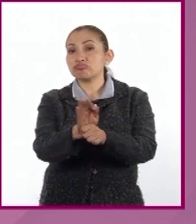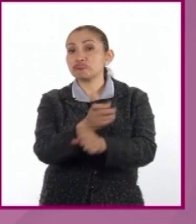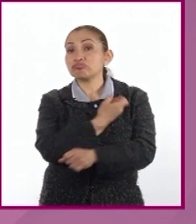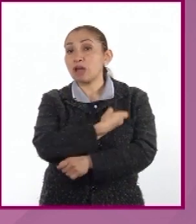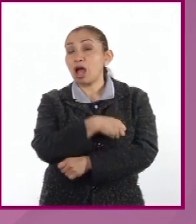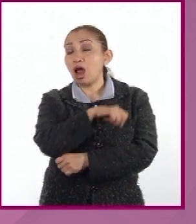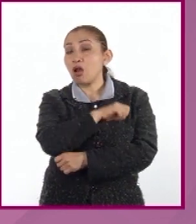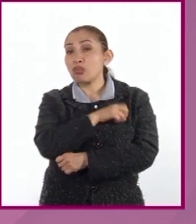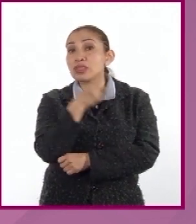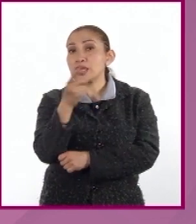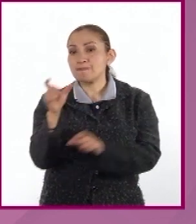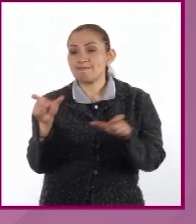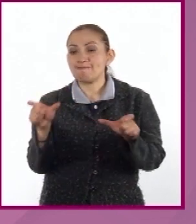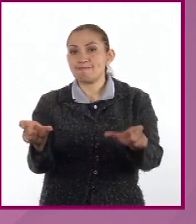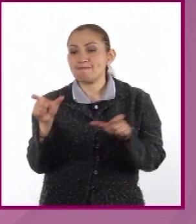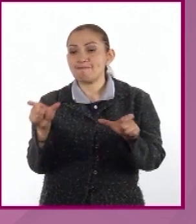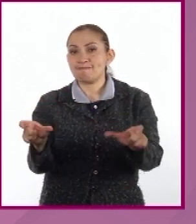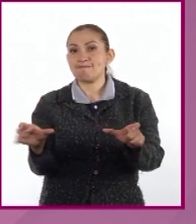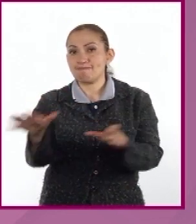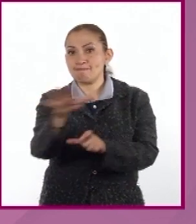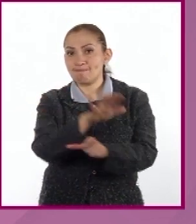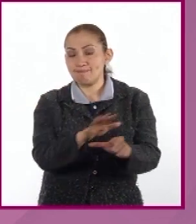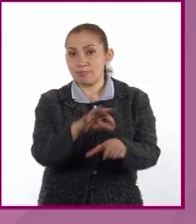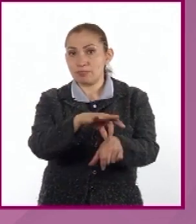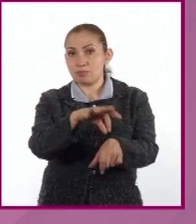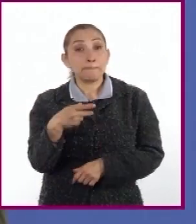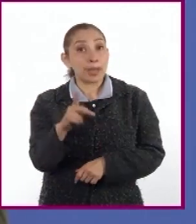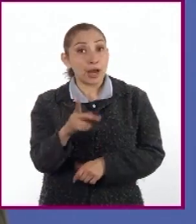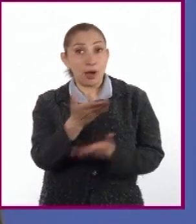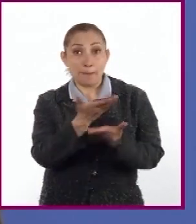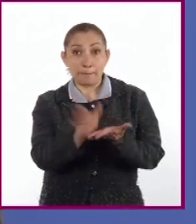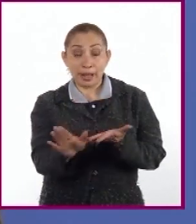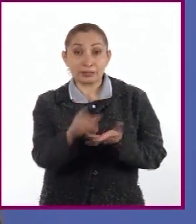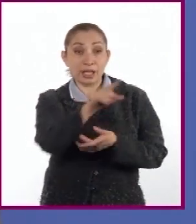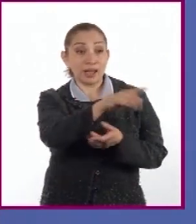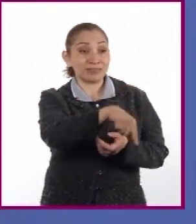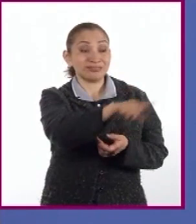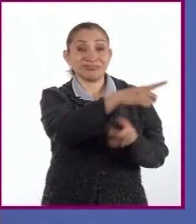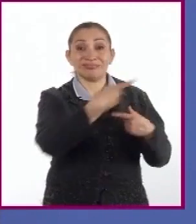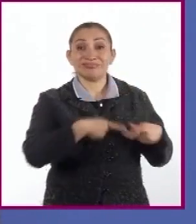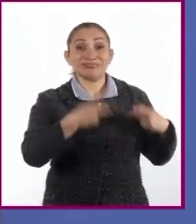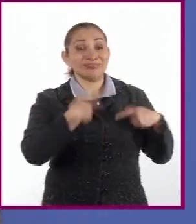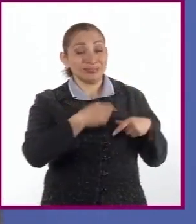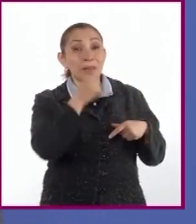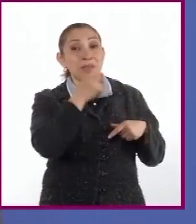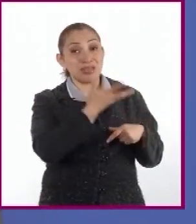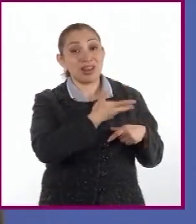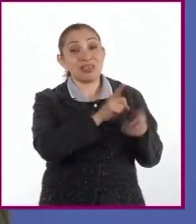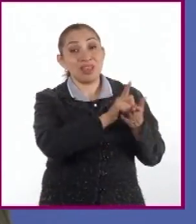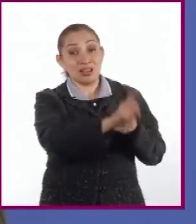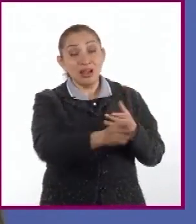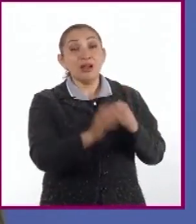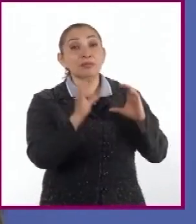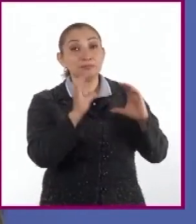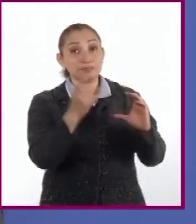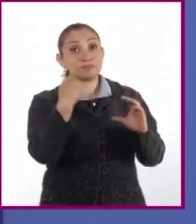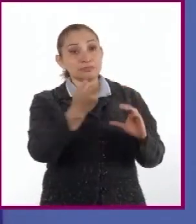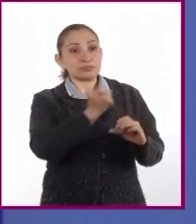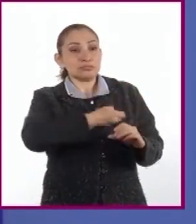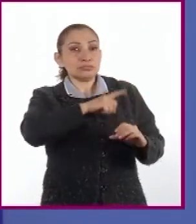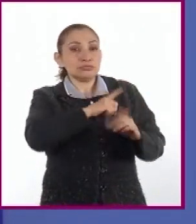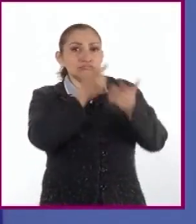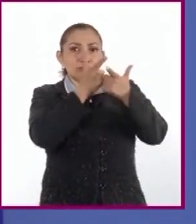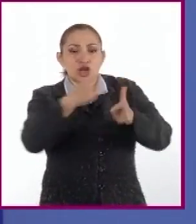salud y la seguridad social. Pero, por otro lado, los ciudadanos tienen el derecho al cuidado de su salud y